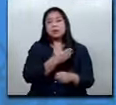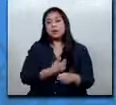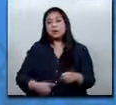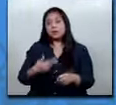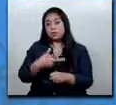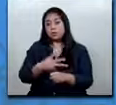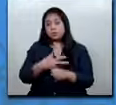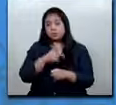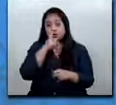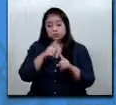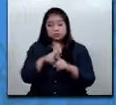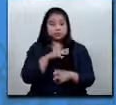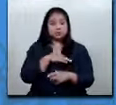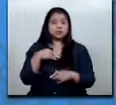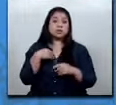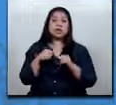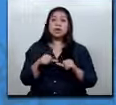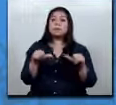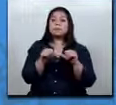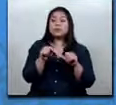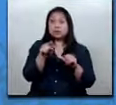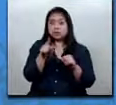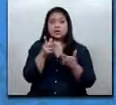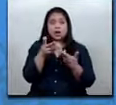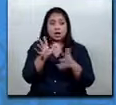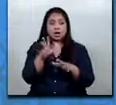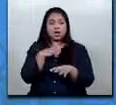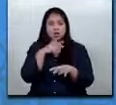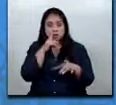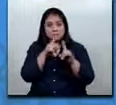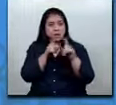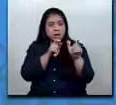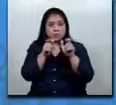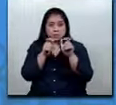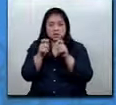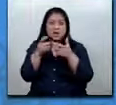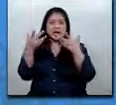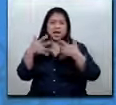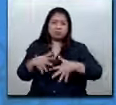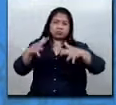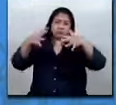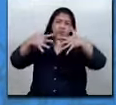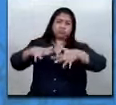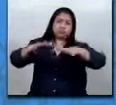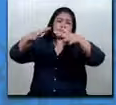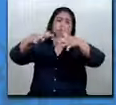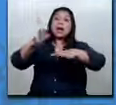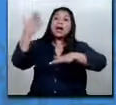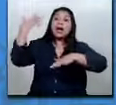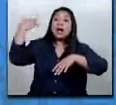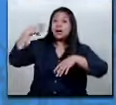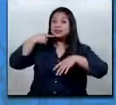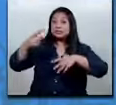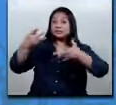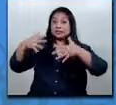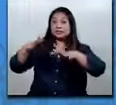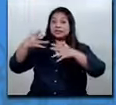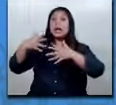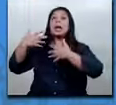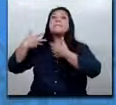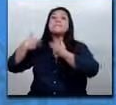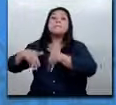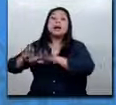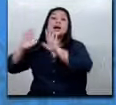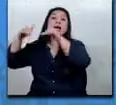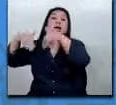Ambiente. Logramos detener la marejada de desechos sólidos que antes llegaba al Océano Atlántico. Nosotros